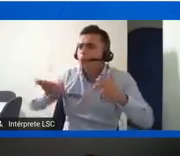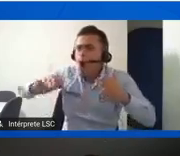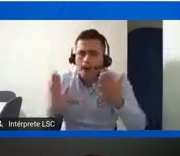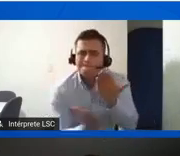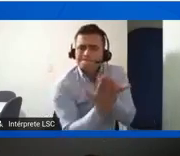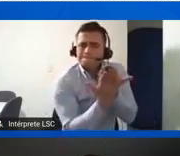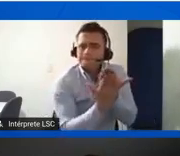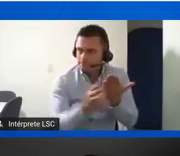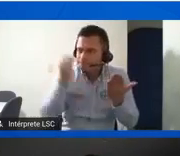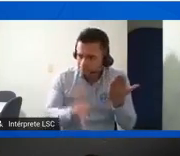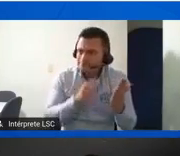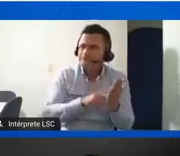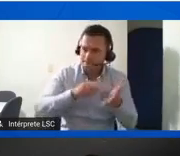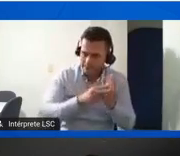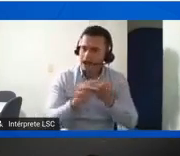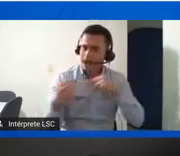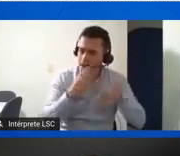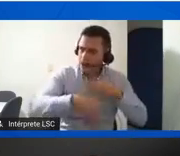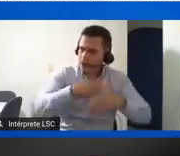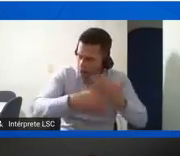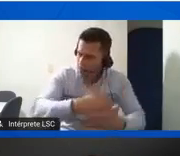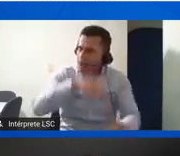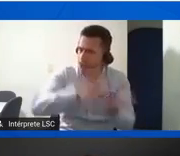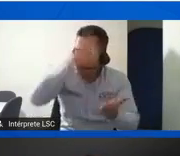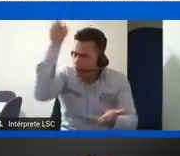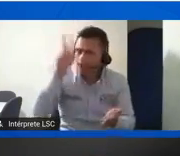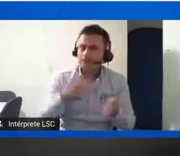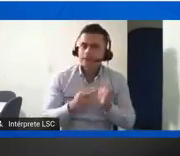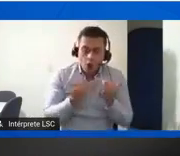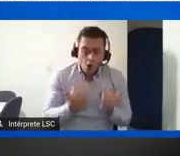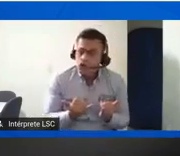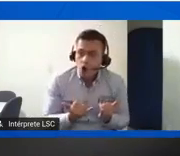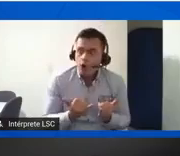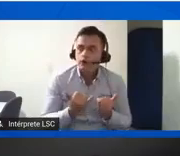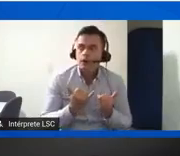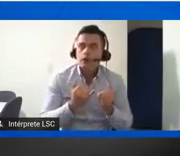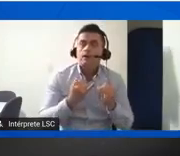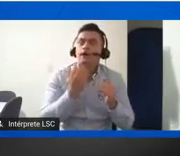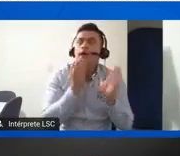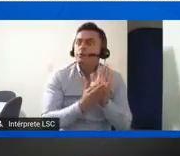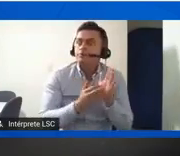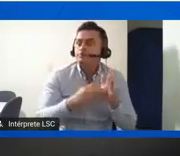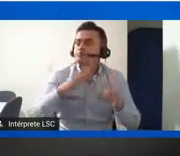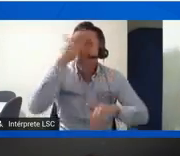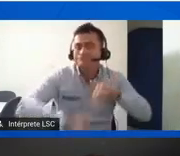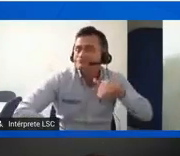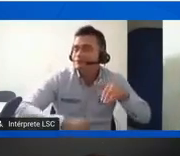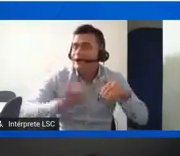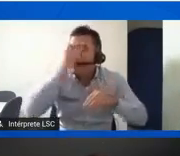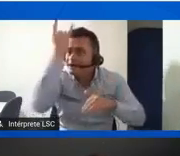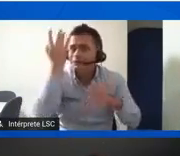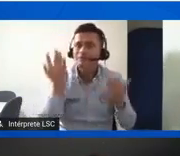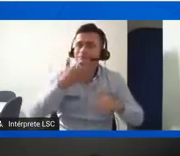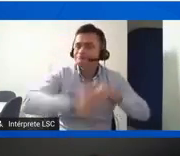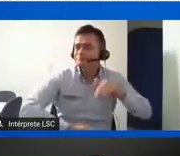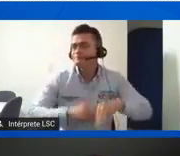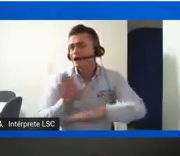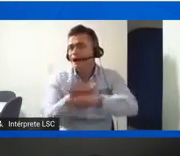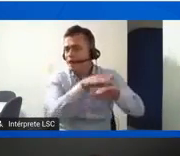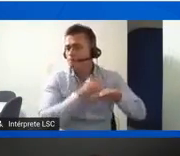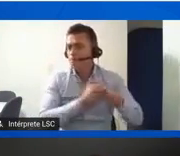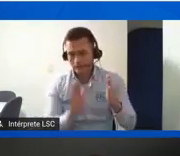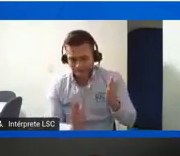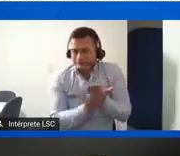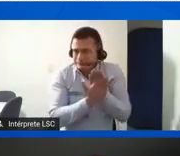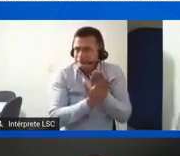métalo al paquete donde están los proyectos que si no salen en esta legislatura se nos van a morir o se van a hundir. Y eso fueron